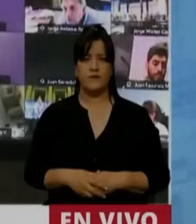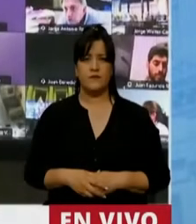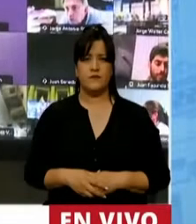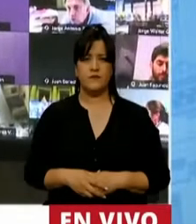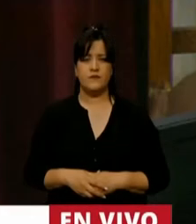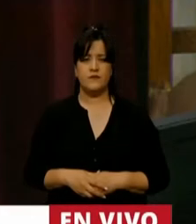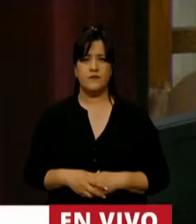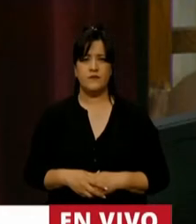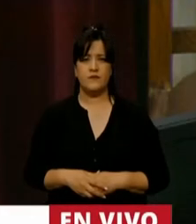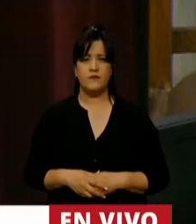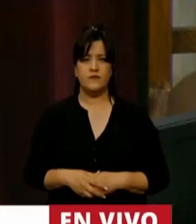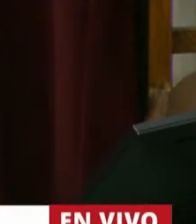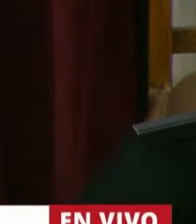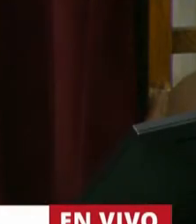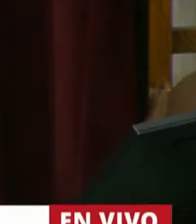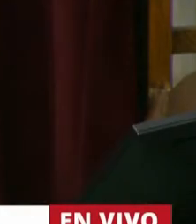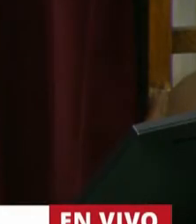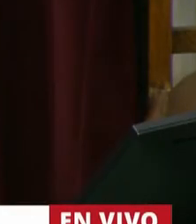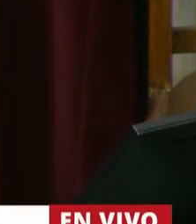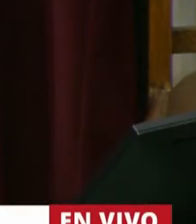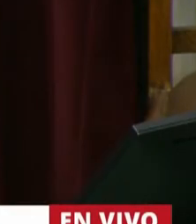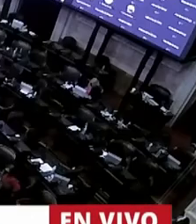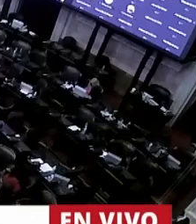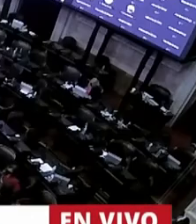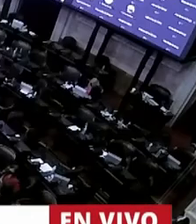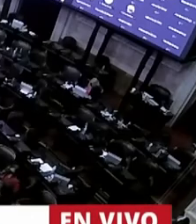La palabra al diputado José Luis Patiño.